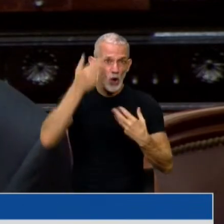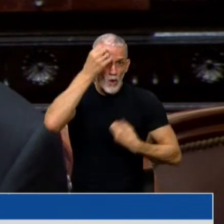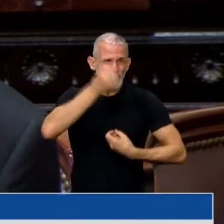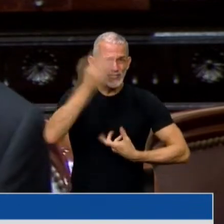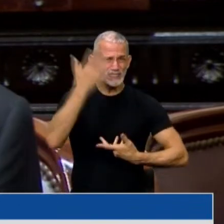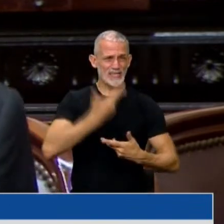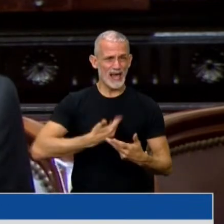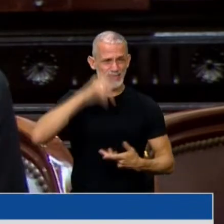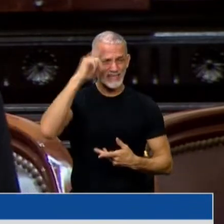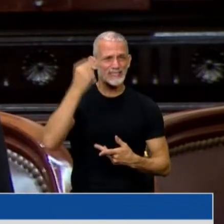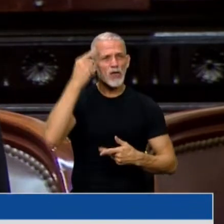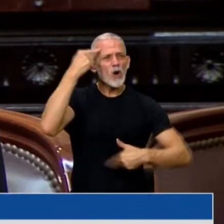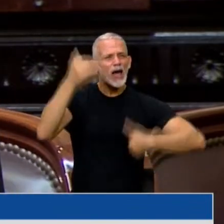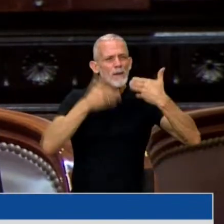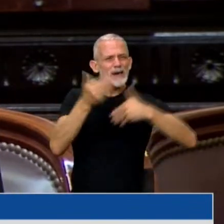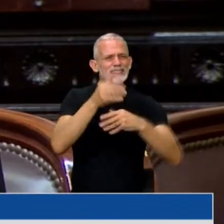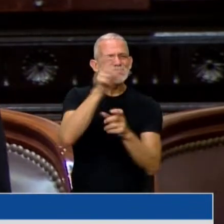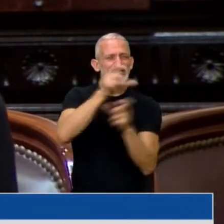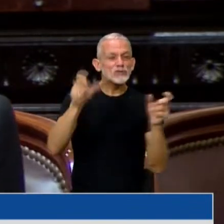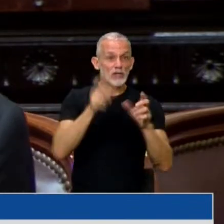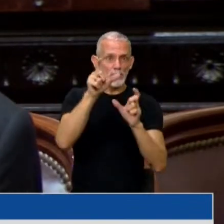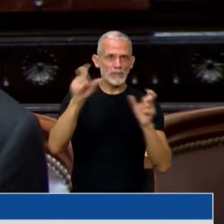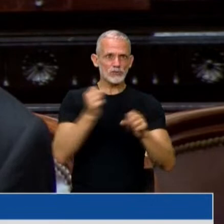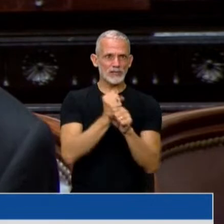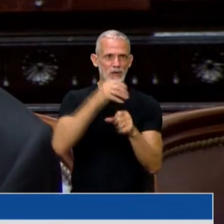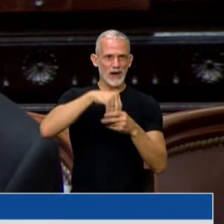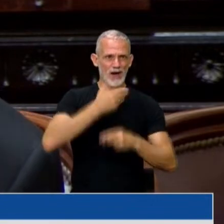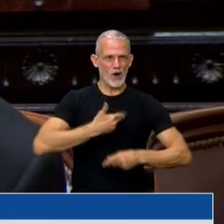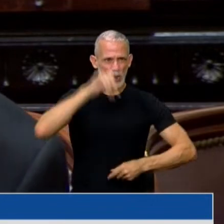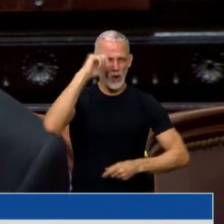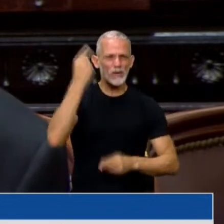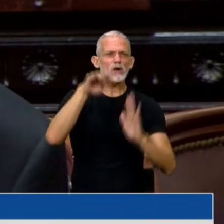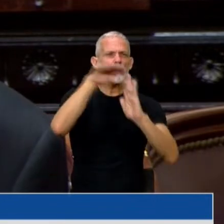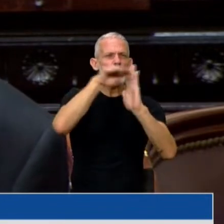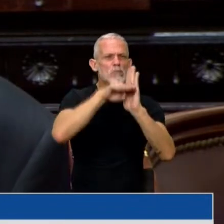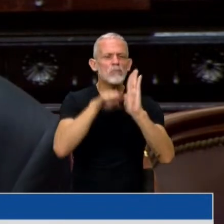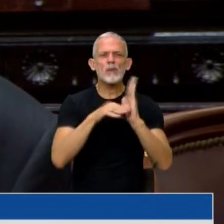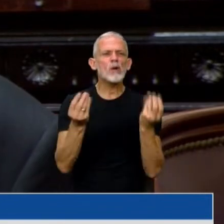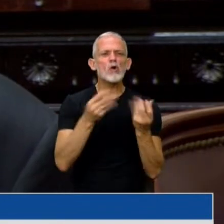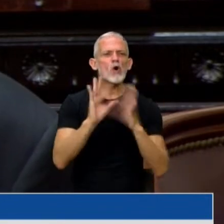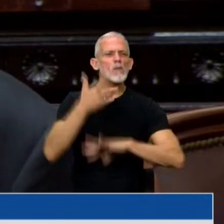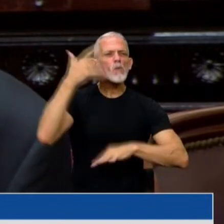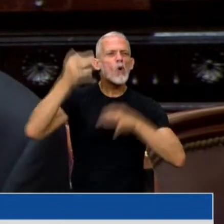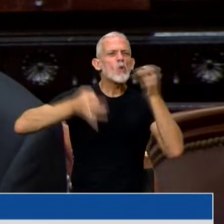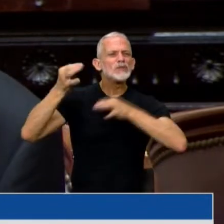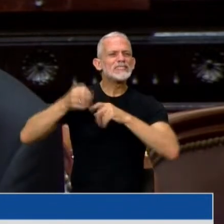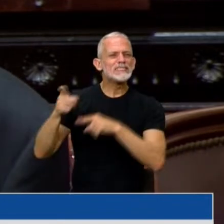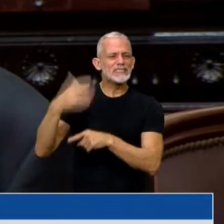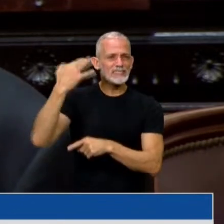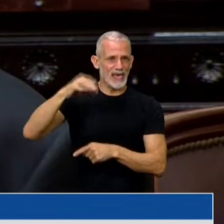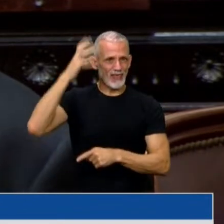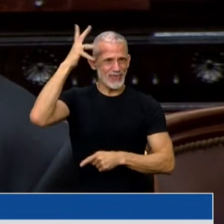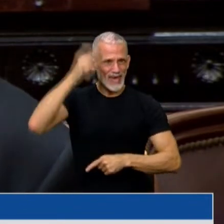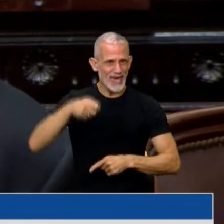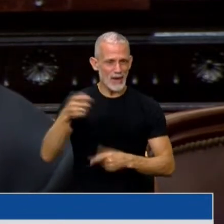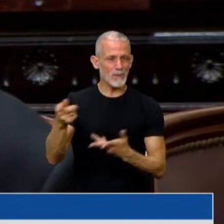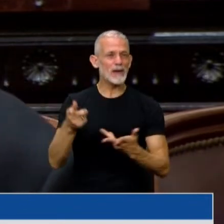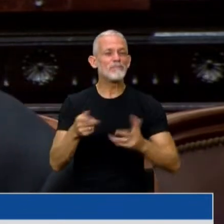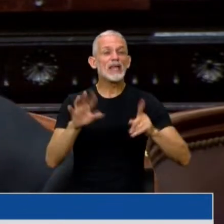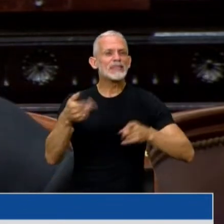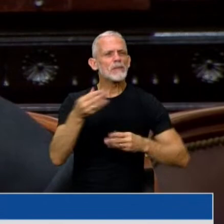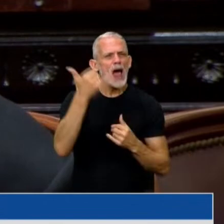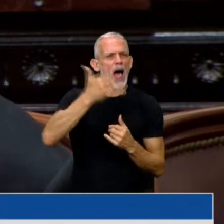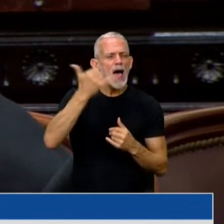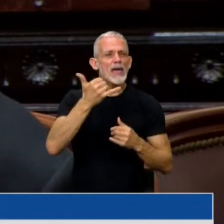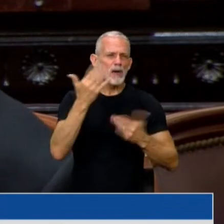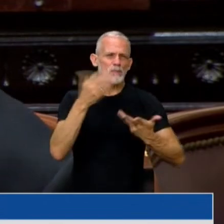haya capacitación de los agentes estatales, que haya protocolos de actuación para la justicia, que haya, como